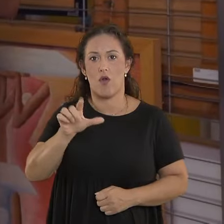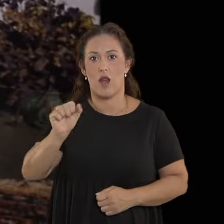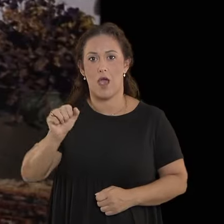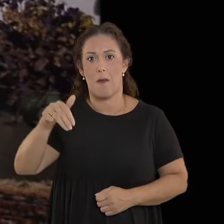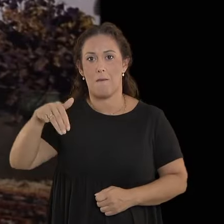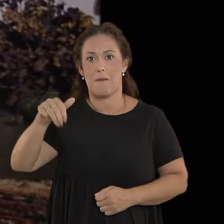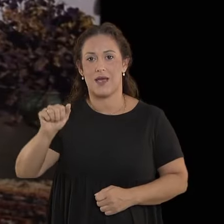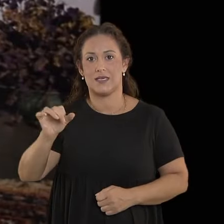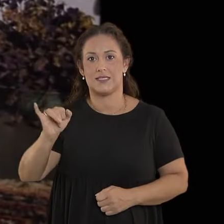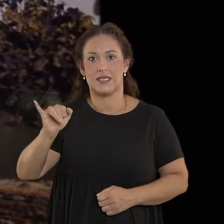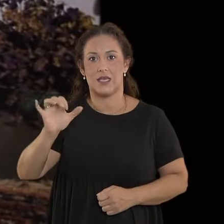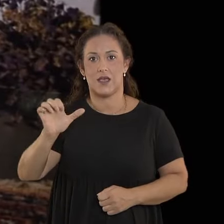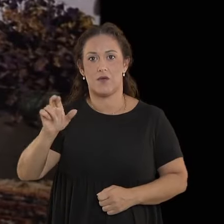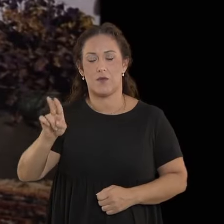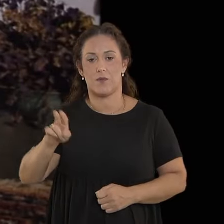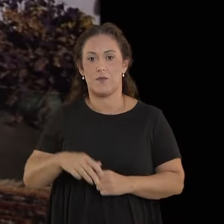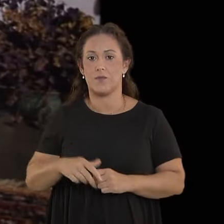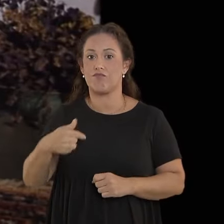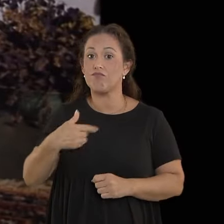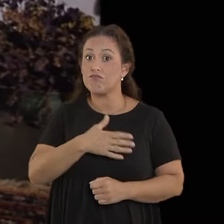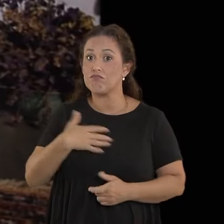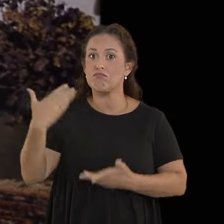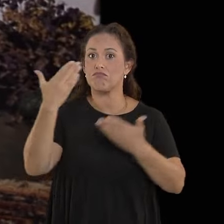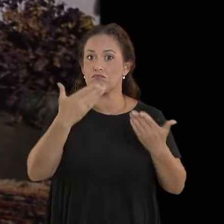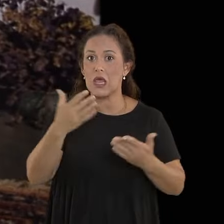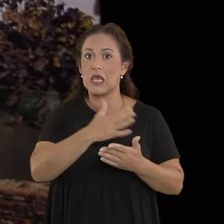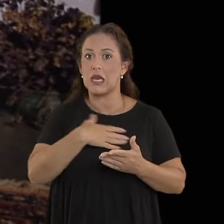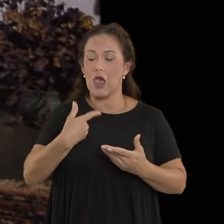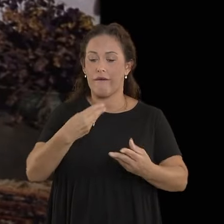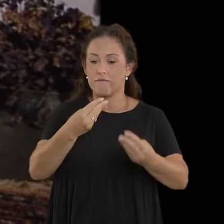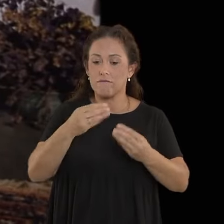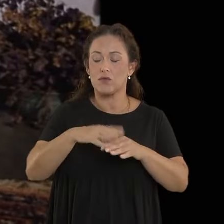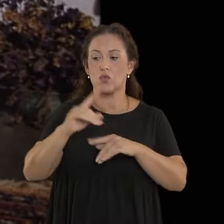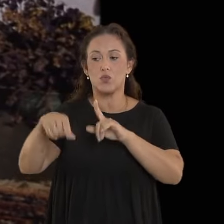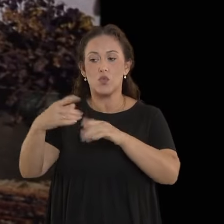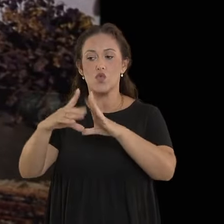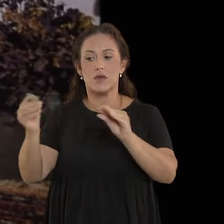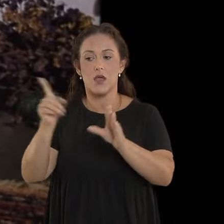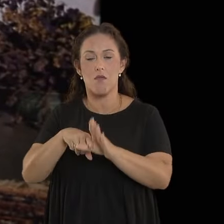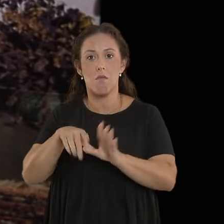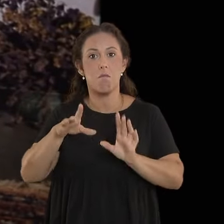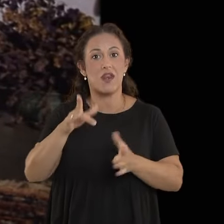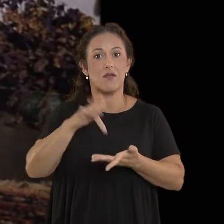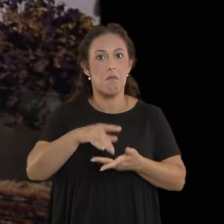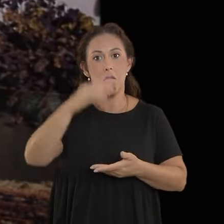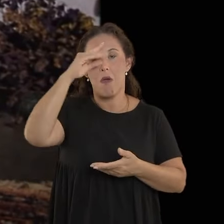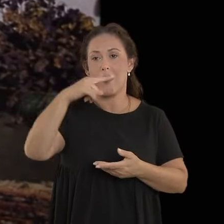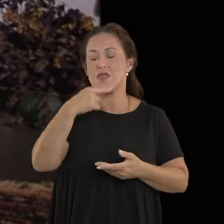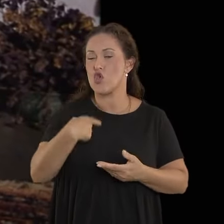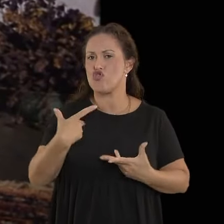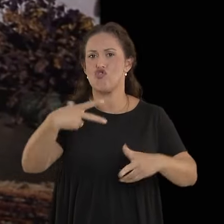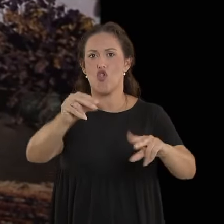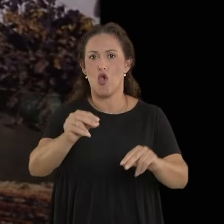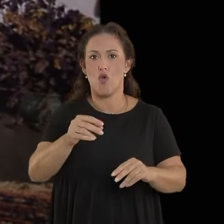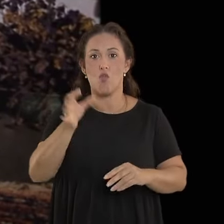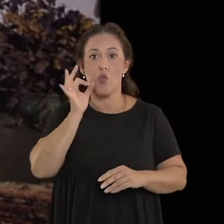Massieu. Porque yo quería estudiar, quería tener, ir a la, prepararme para ir a la universidad, y mi padre me dijo que no, que las mujeres